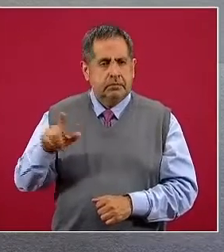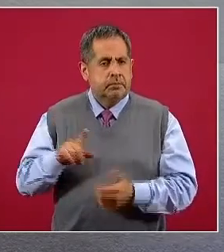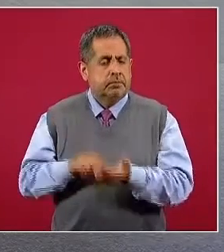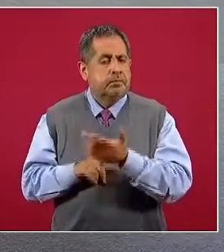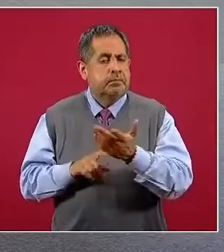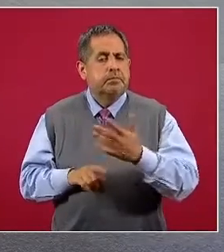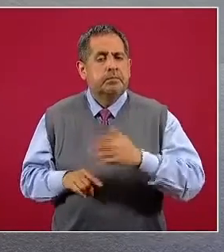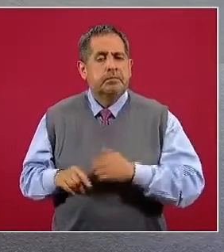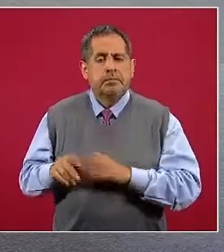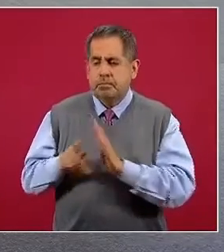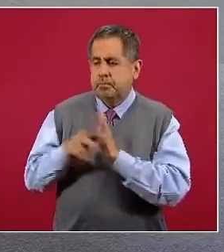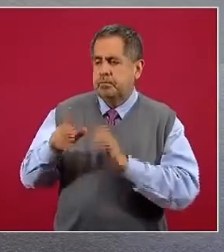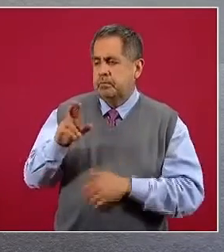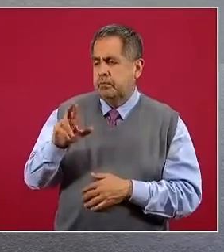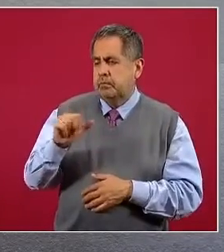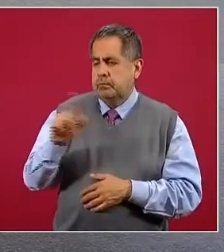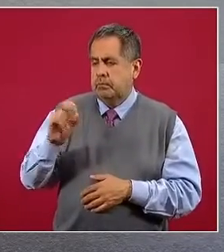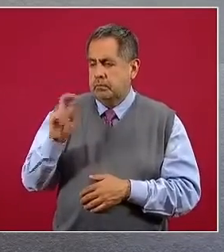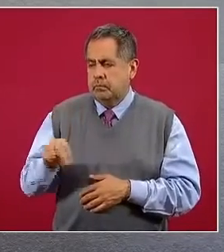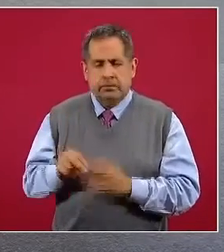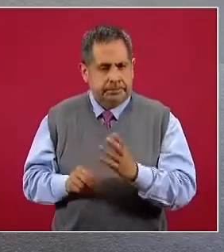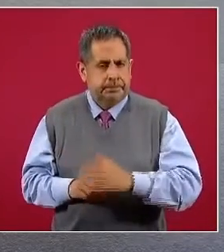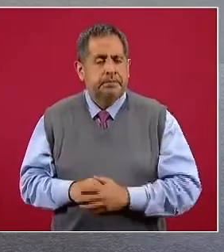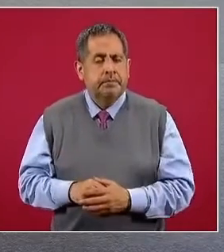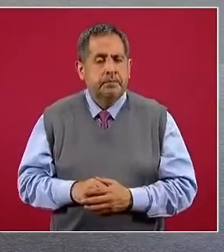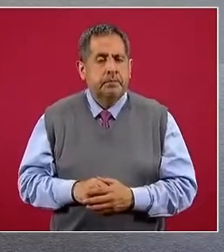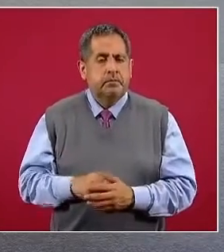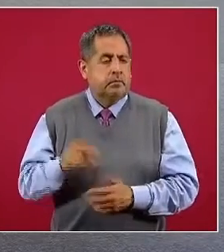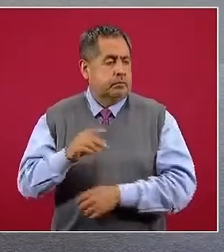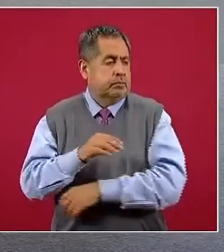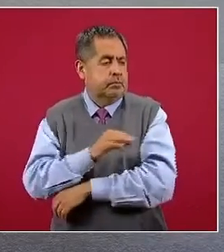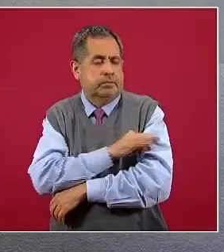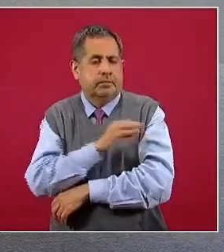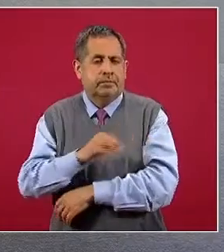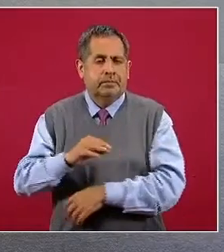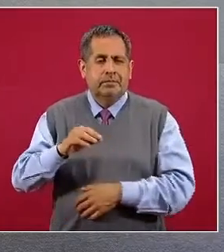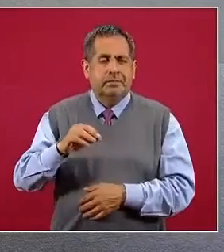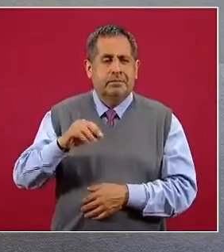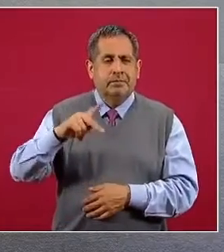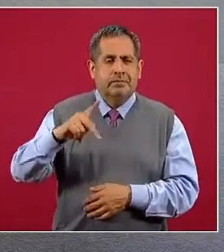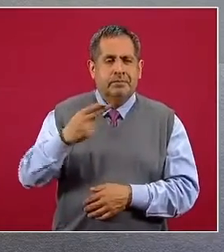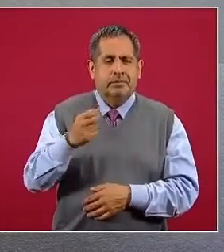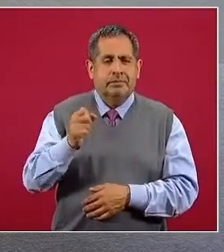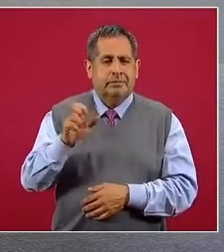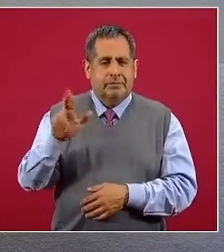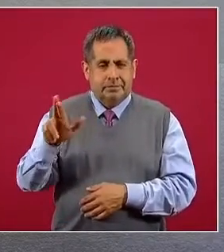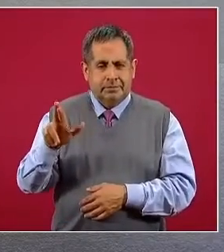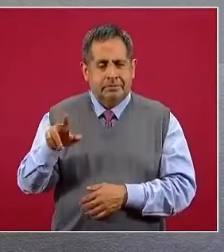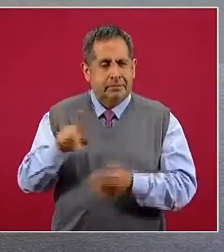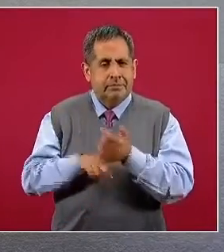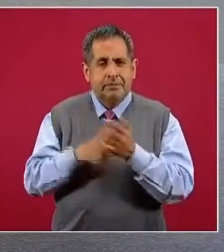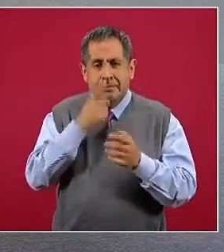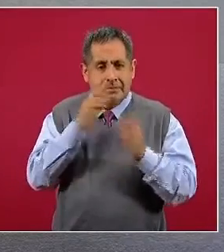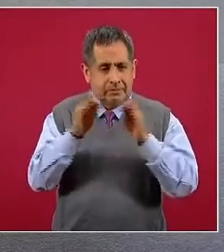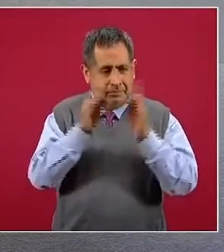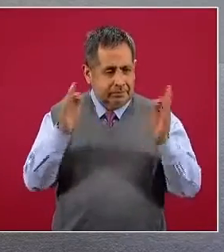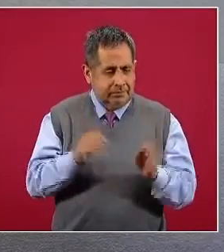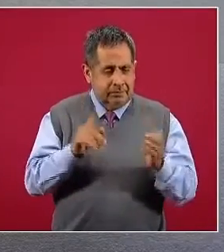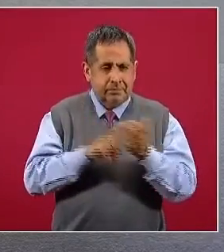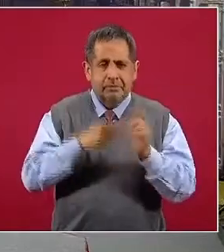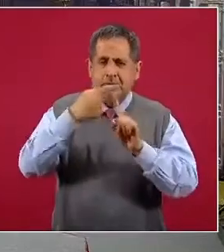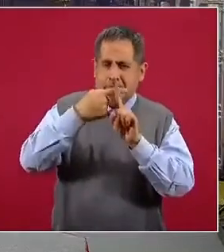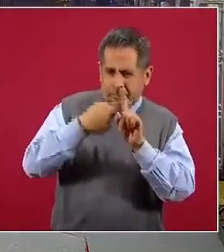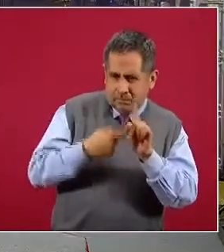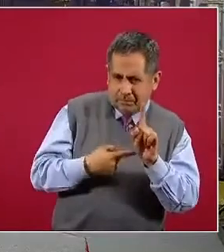Razón. Preguntarle sobre la vacuna de Pfizer. Se mencionó que se necesita conservar a una temperatura entre menos 70 y